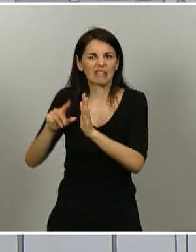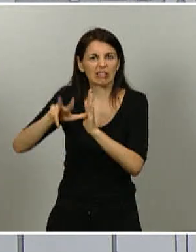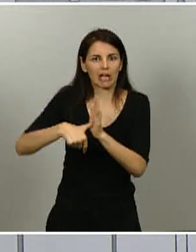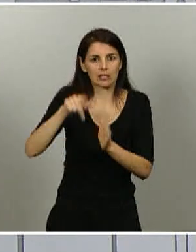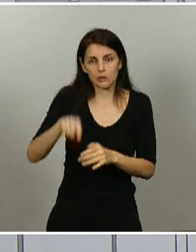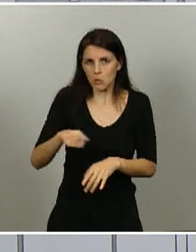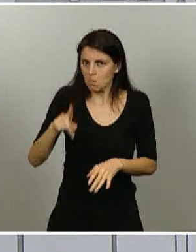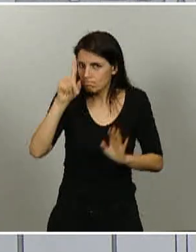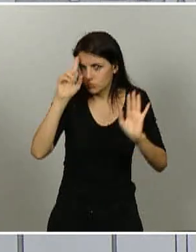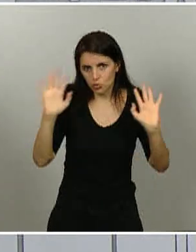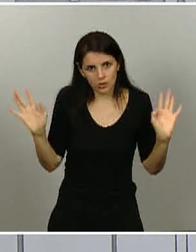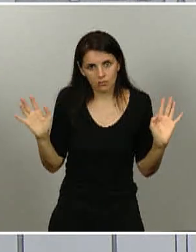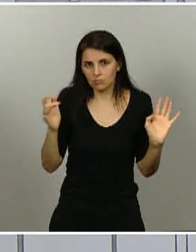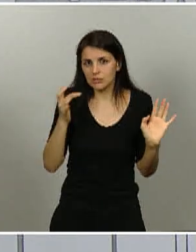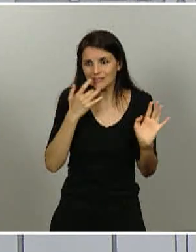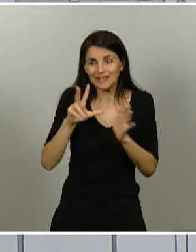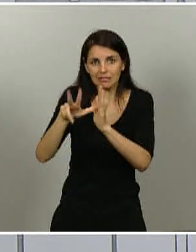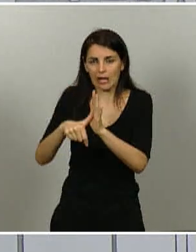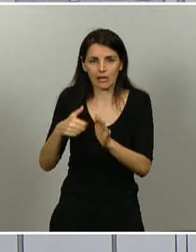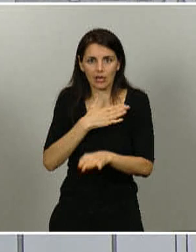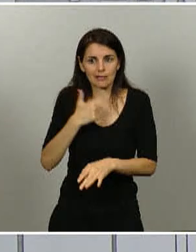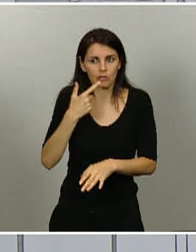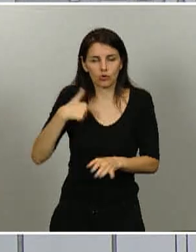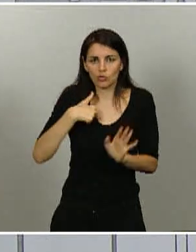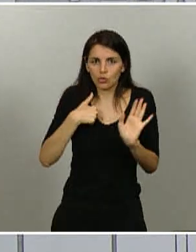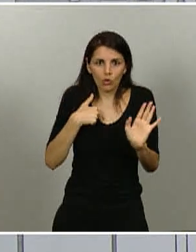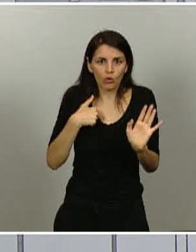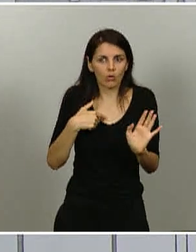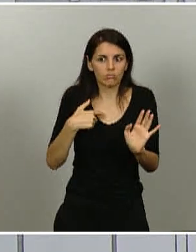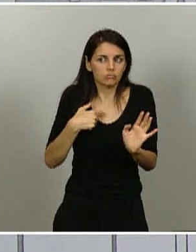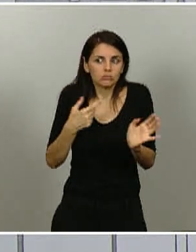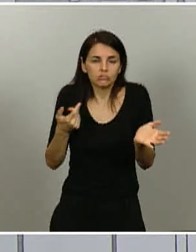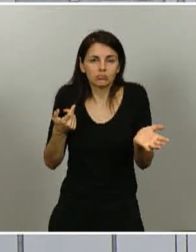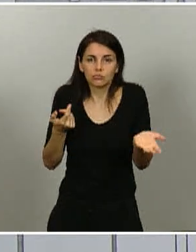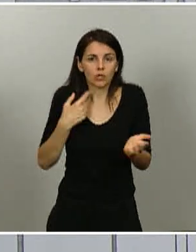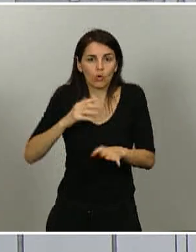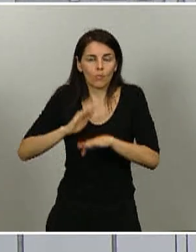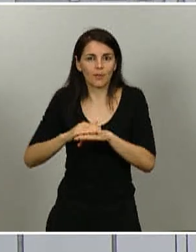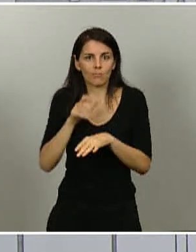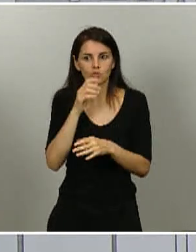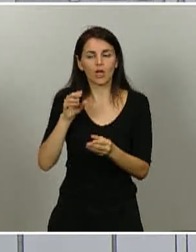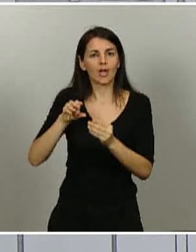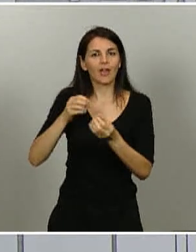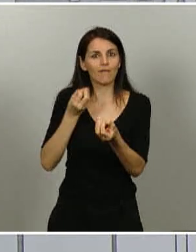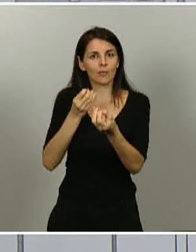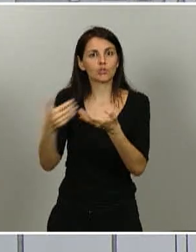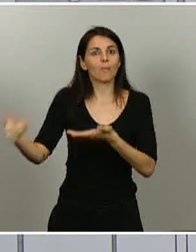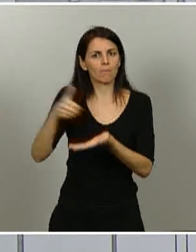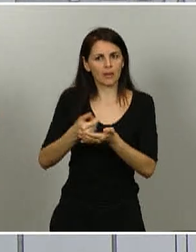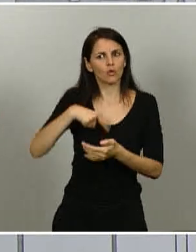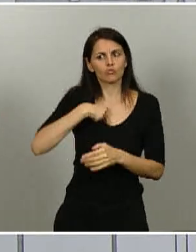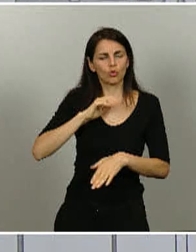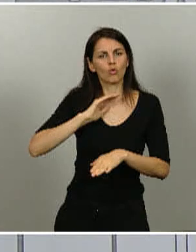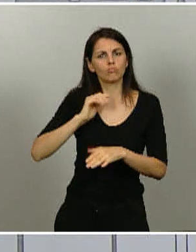en absoluto intencionada y se ha dado toda la información que se nos solicitó, porque alguna de ellas no... tienen